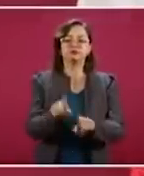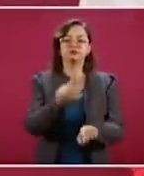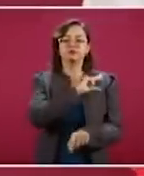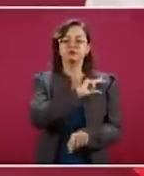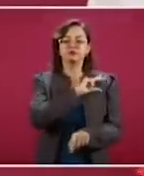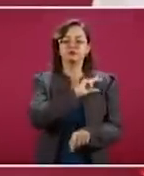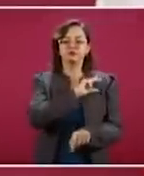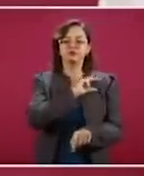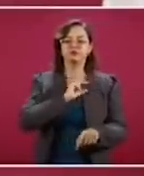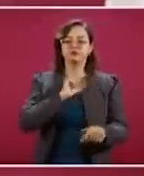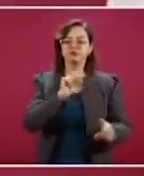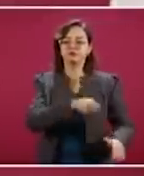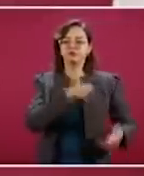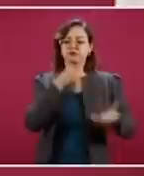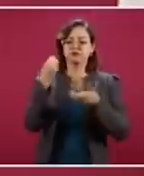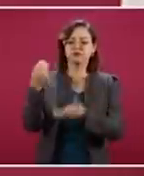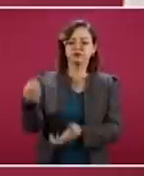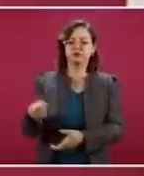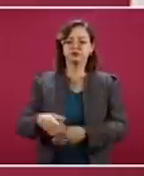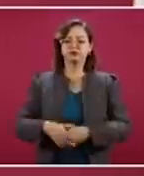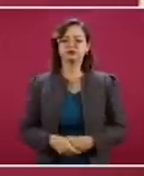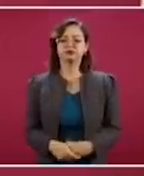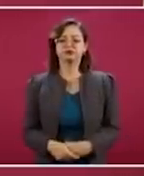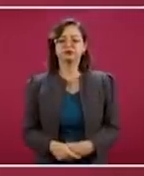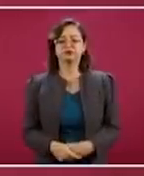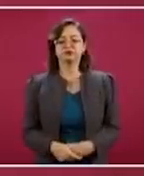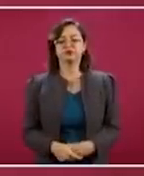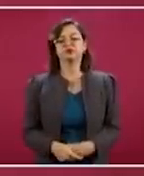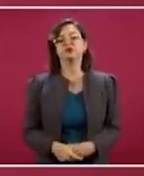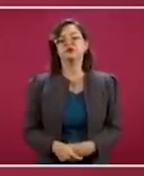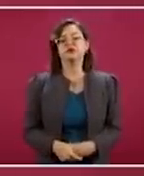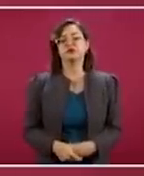inversión privada. En nuestro país,